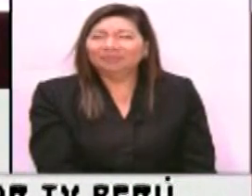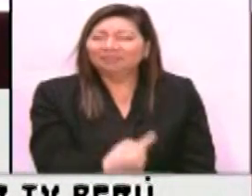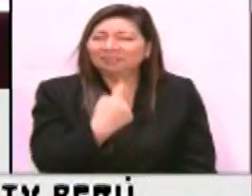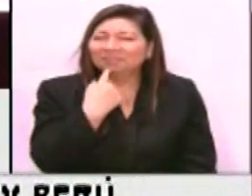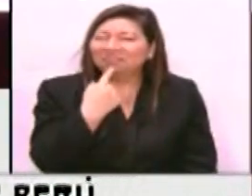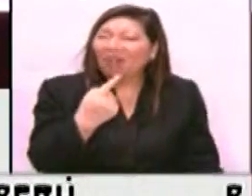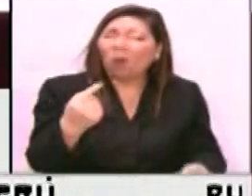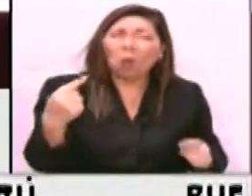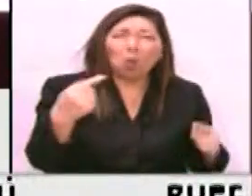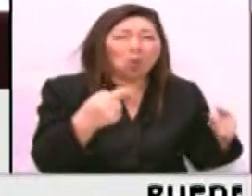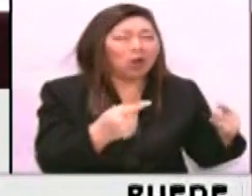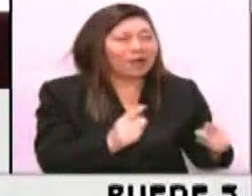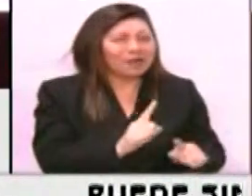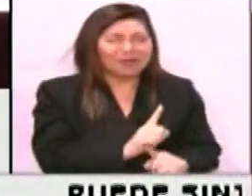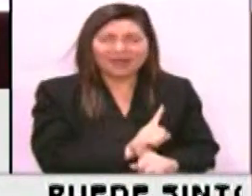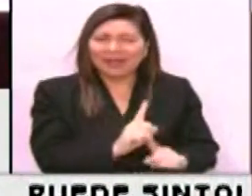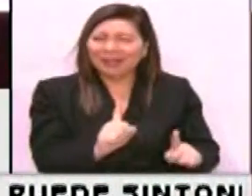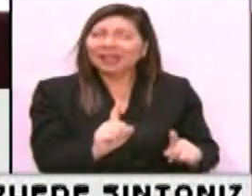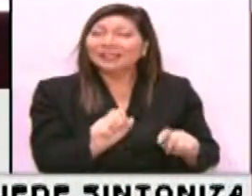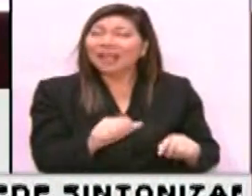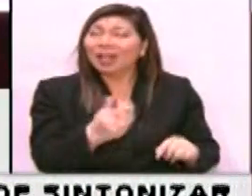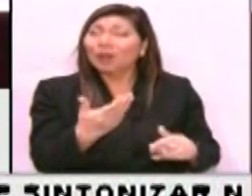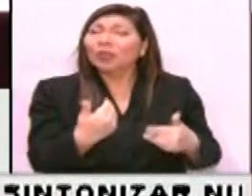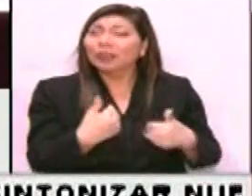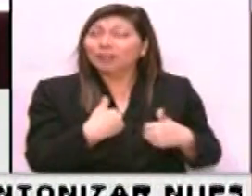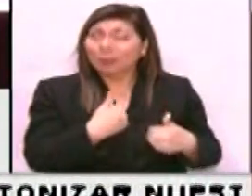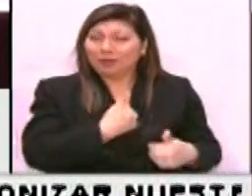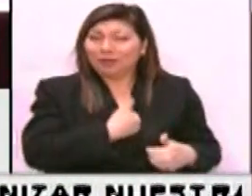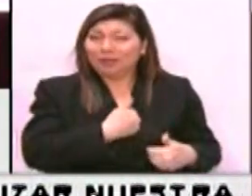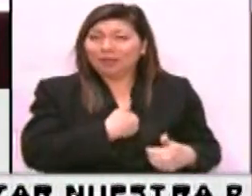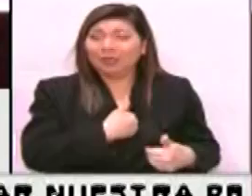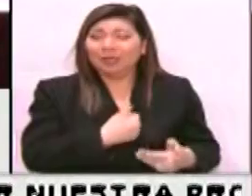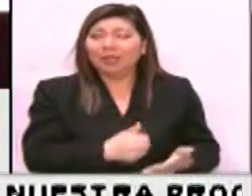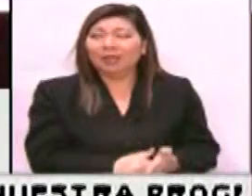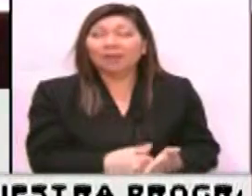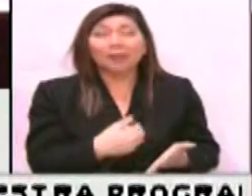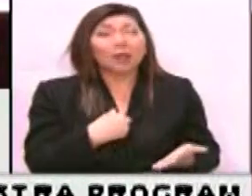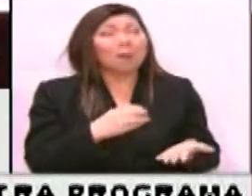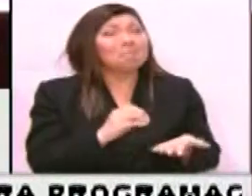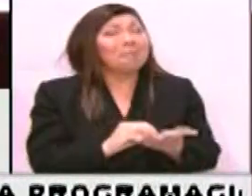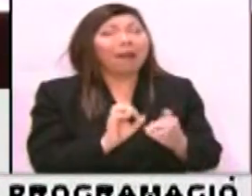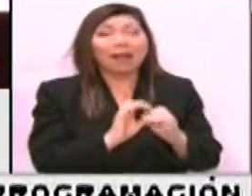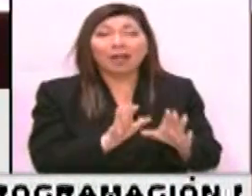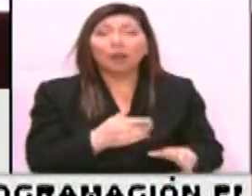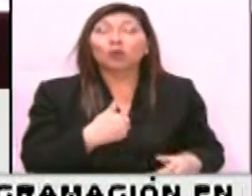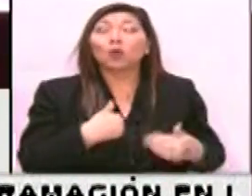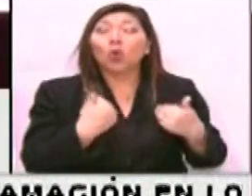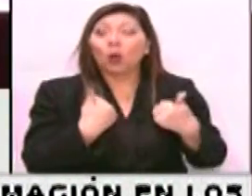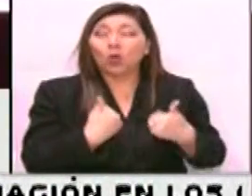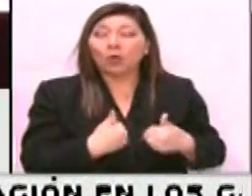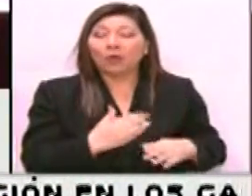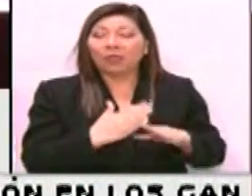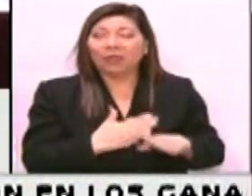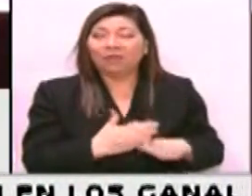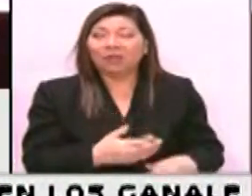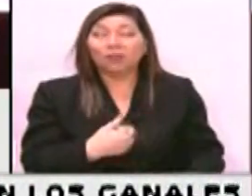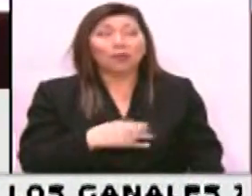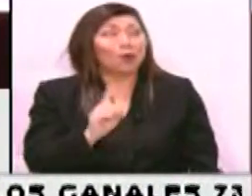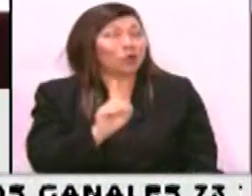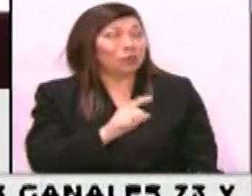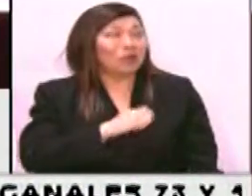indicativo, acusador. Si hay algo que yo soy, lo tengo claro, es que yo soy abogado defensor y no soy